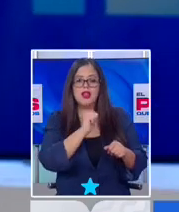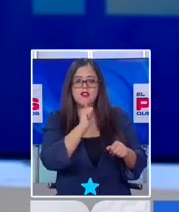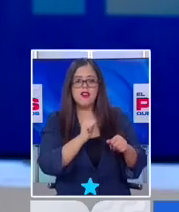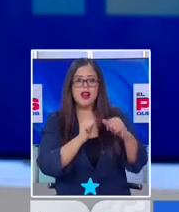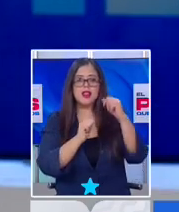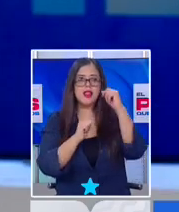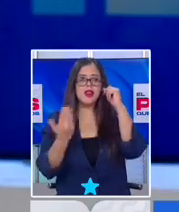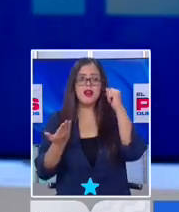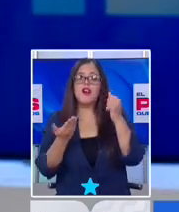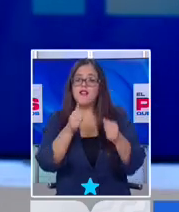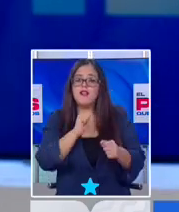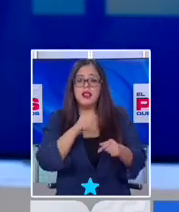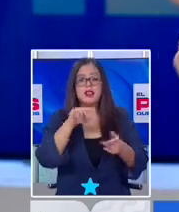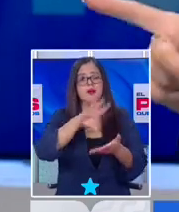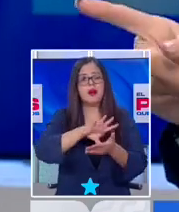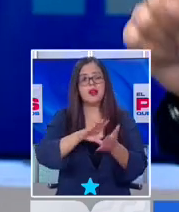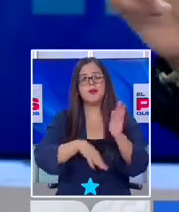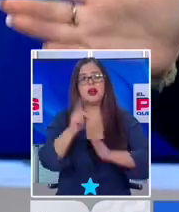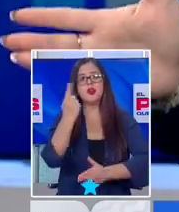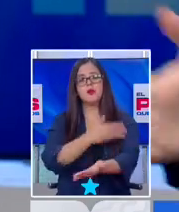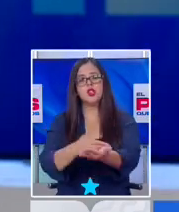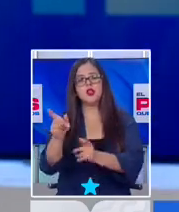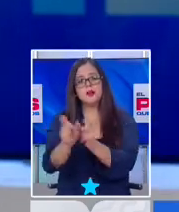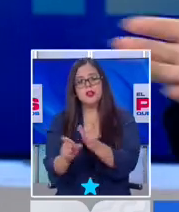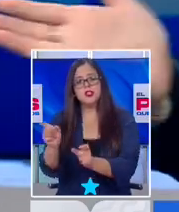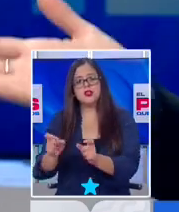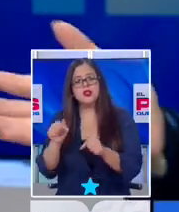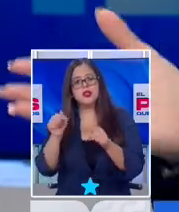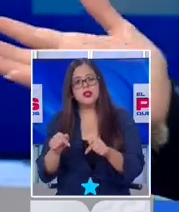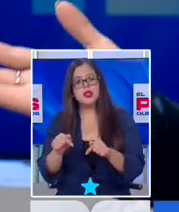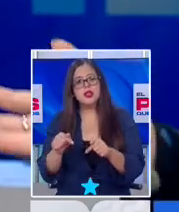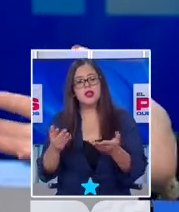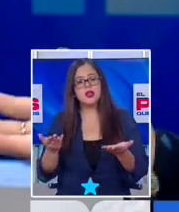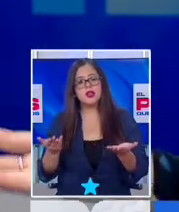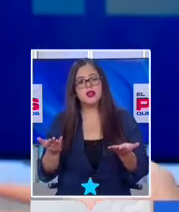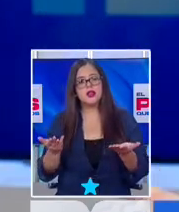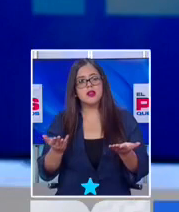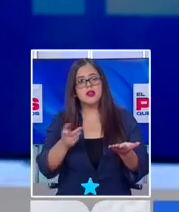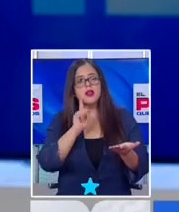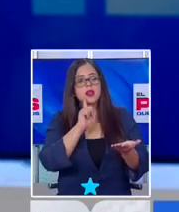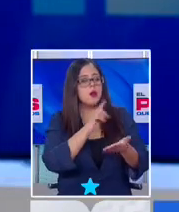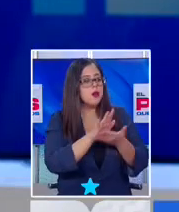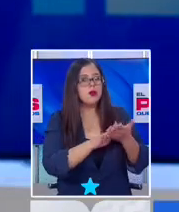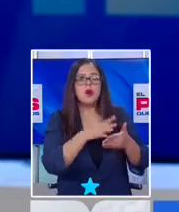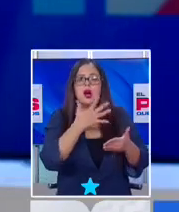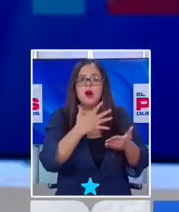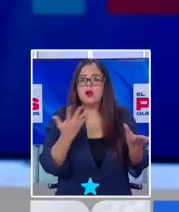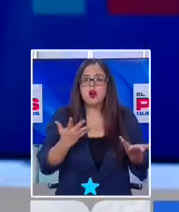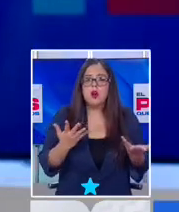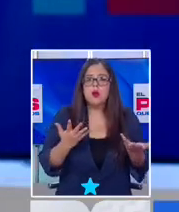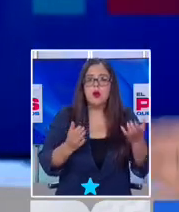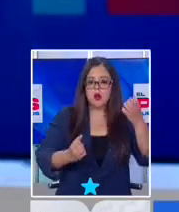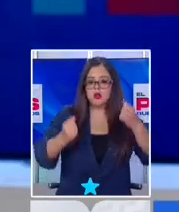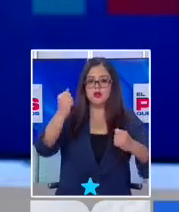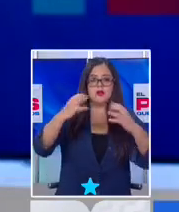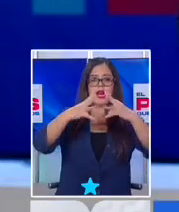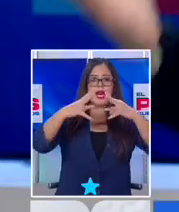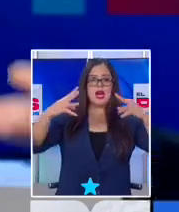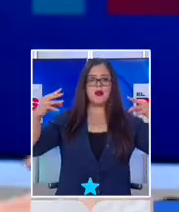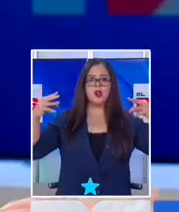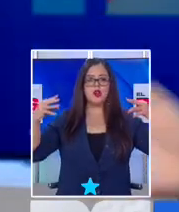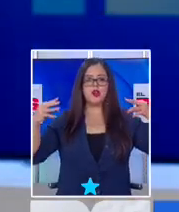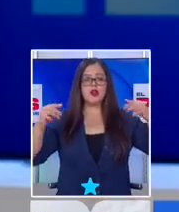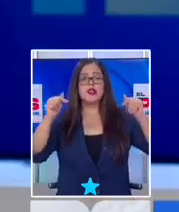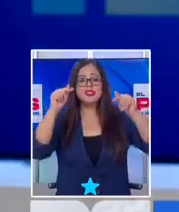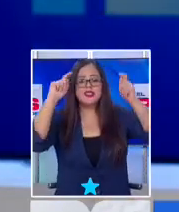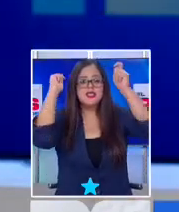hace en nuestro país más de un millón de personas se sigue tiene agua con camiones aljibes entonces ese es el cambio de